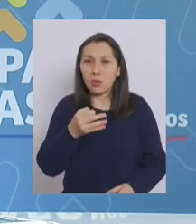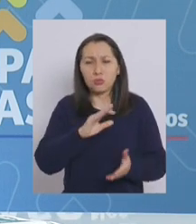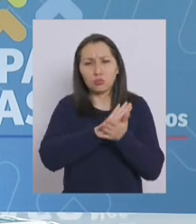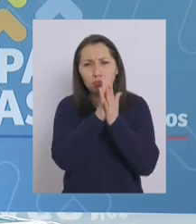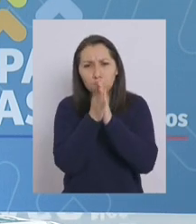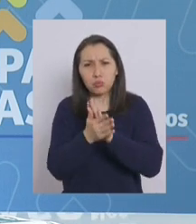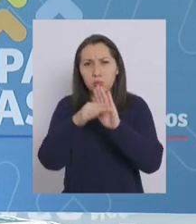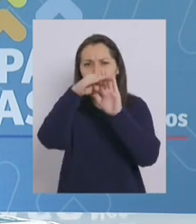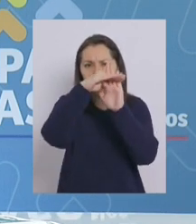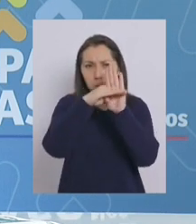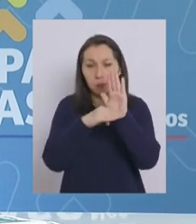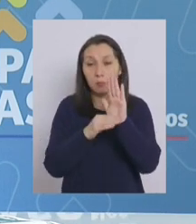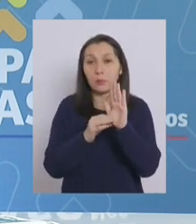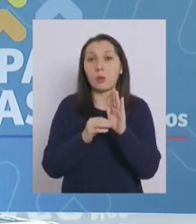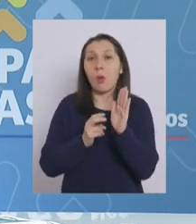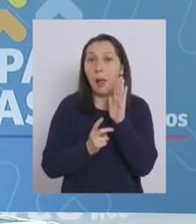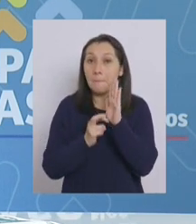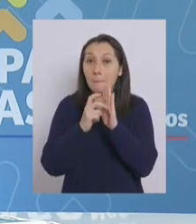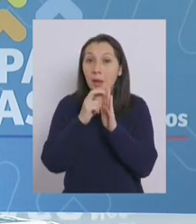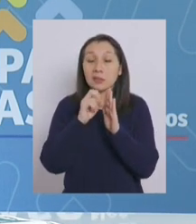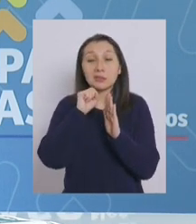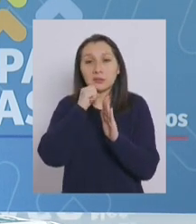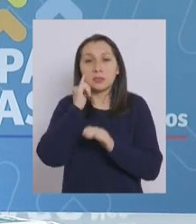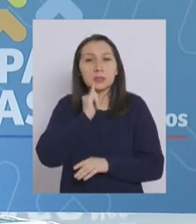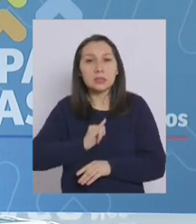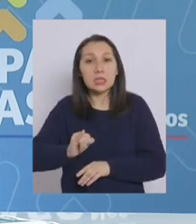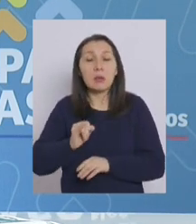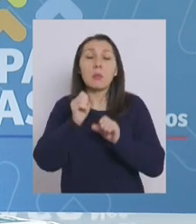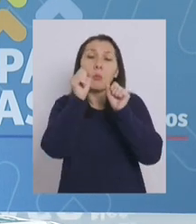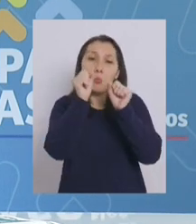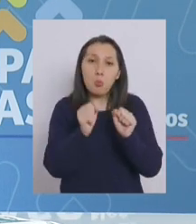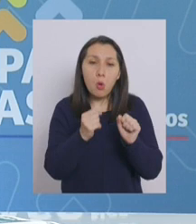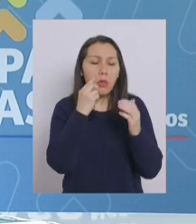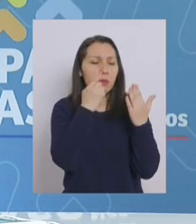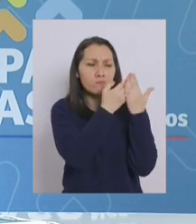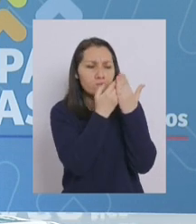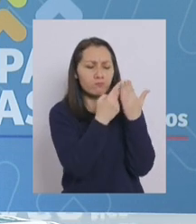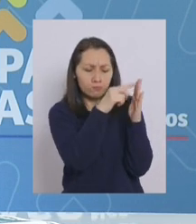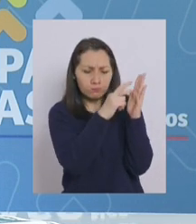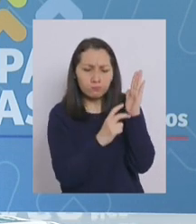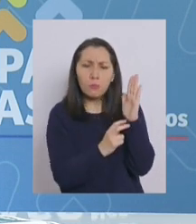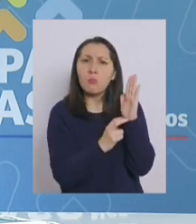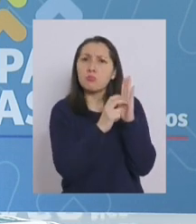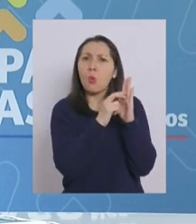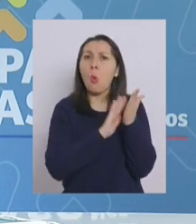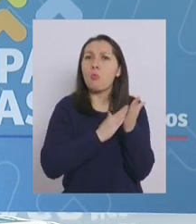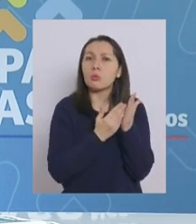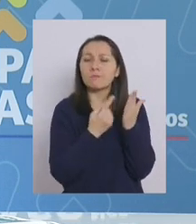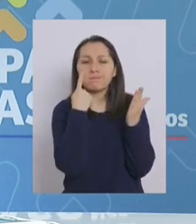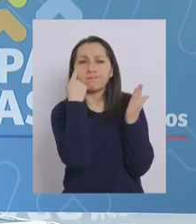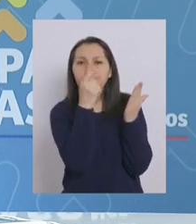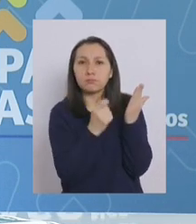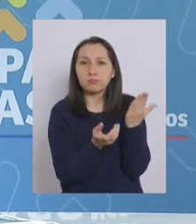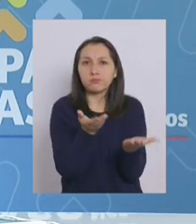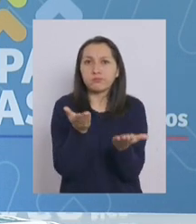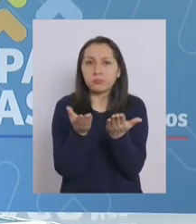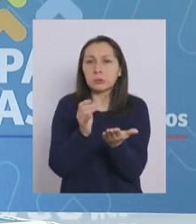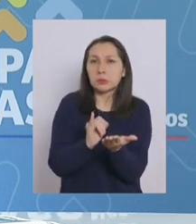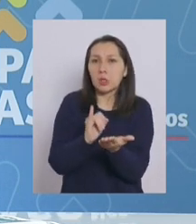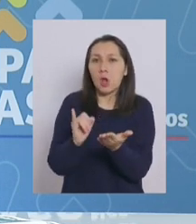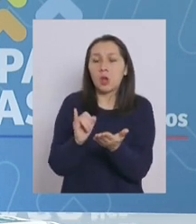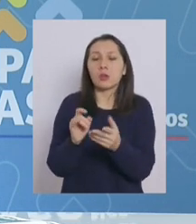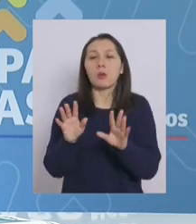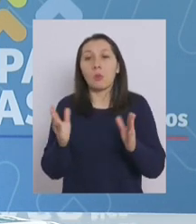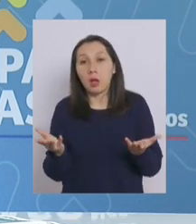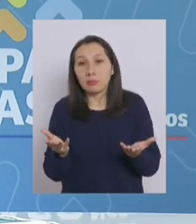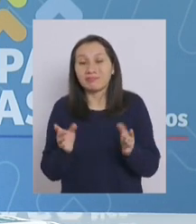medidas que nosotros tomamos, y en este caso el paso a paso, siempre están sujetas a estudio y están sujetas a escrutinio. Y